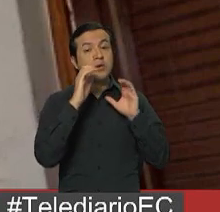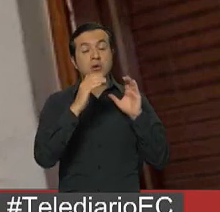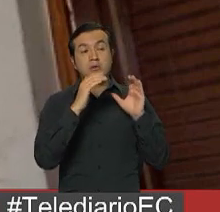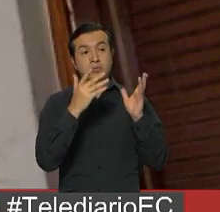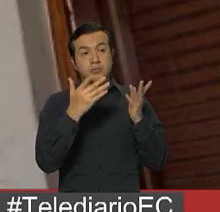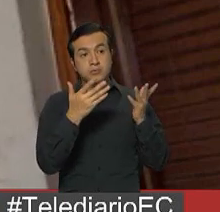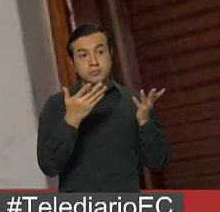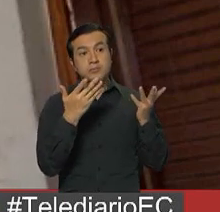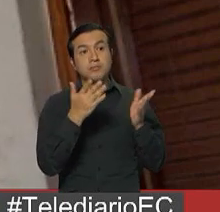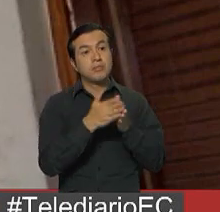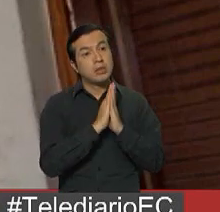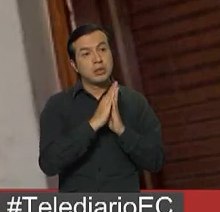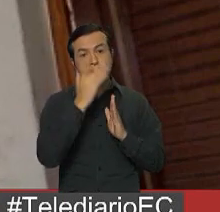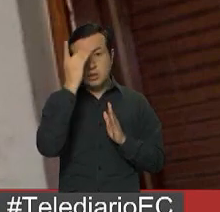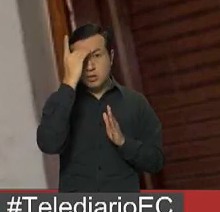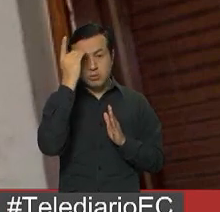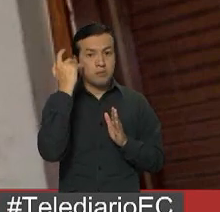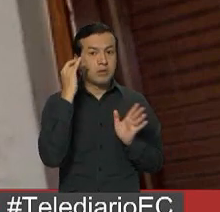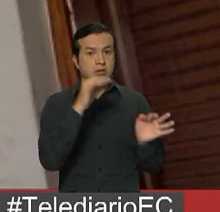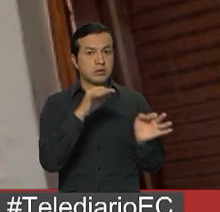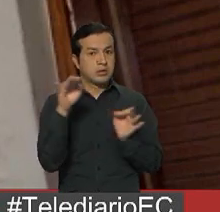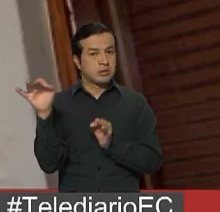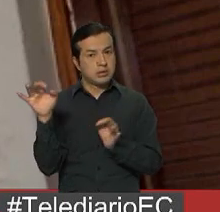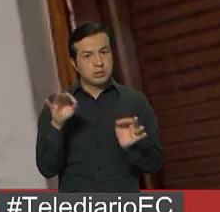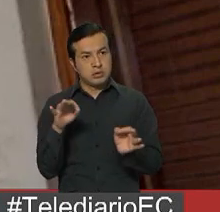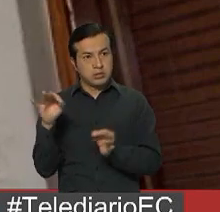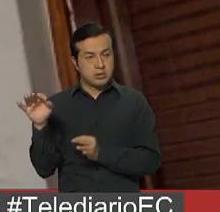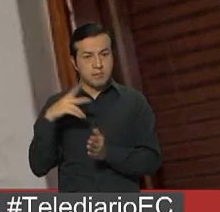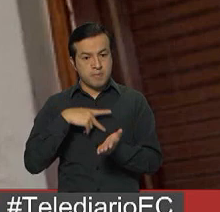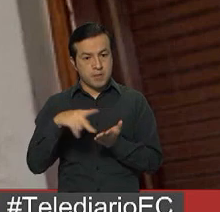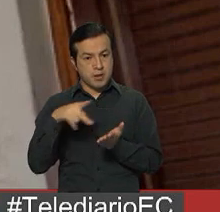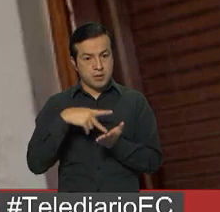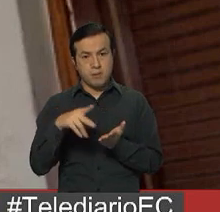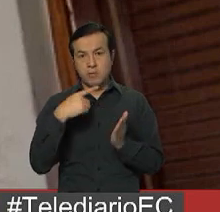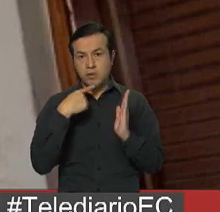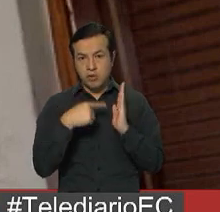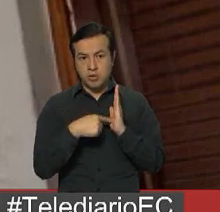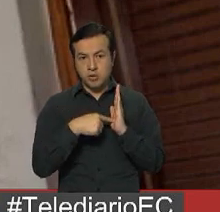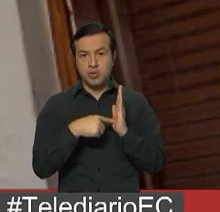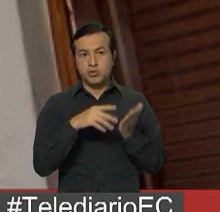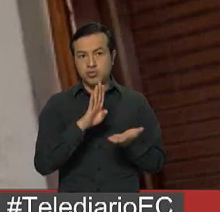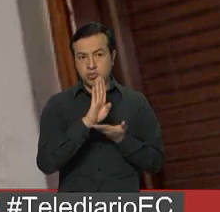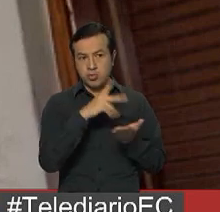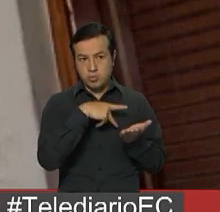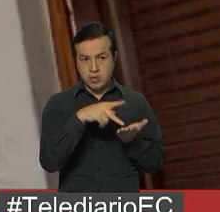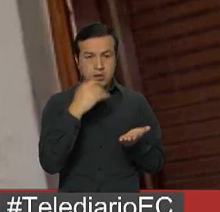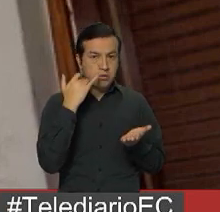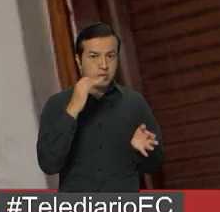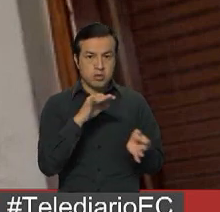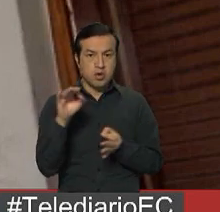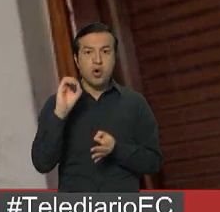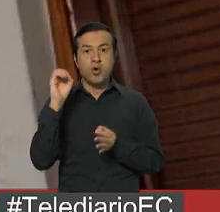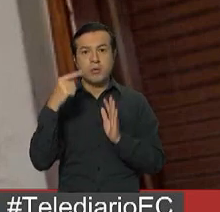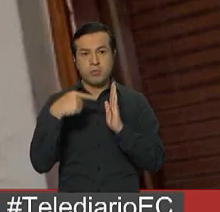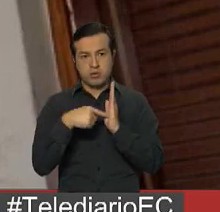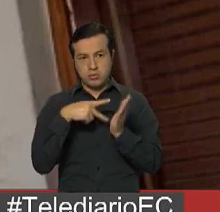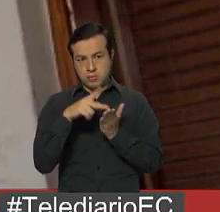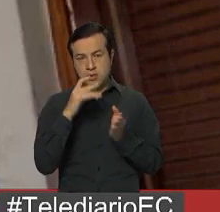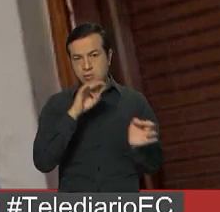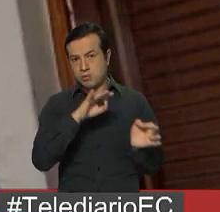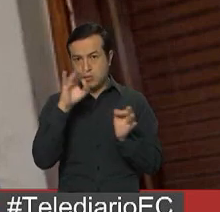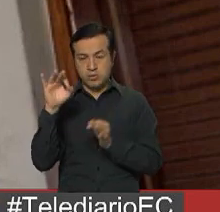refinanciamiento y una prórroga para cubrir obligaciones tales como el instituto contra la seguridad social o el tema de impuestos entonces